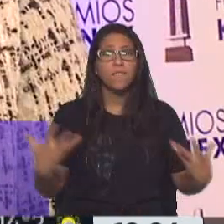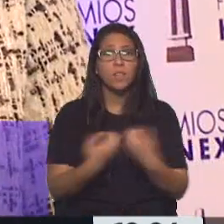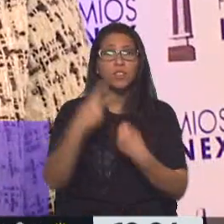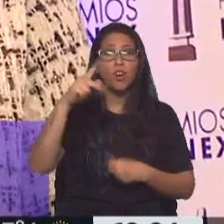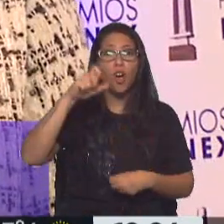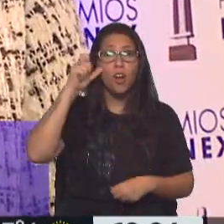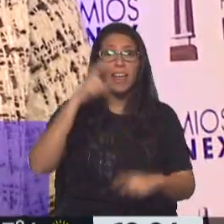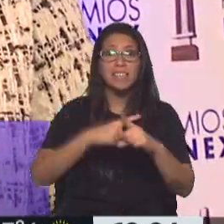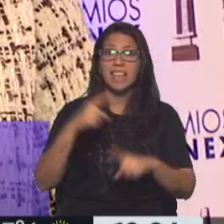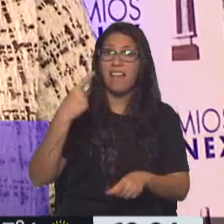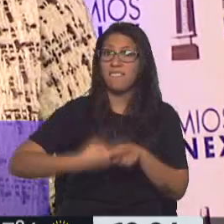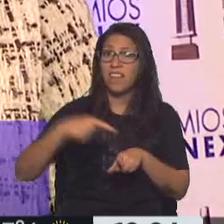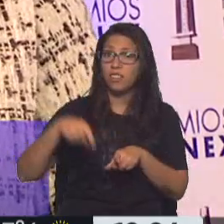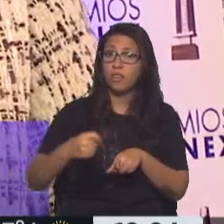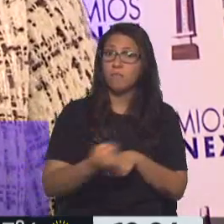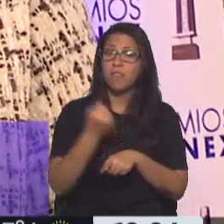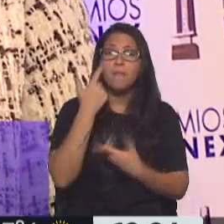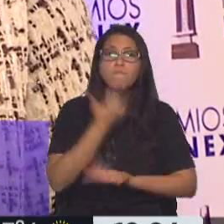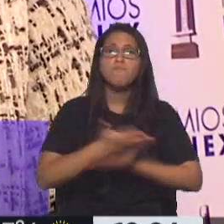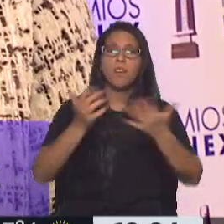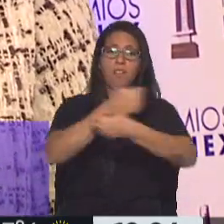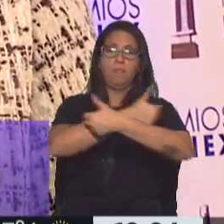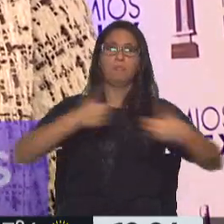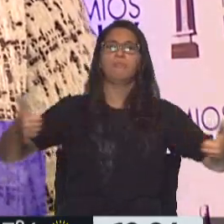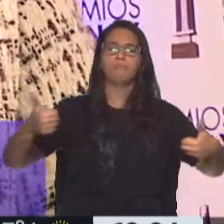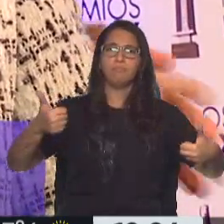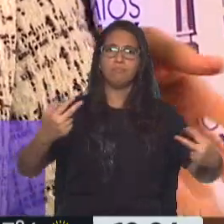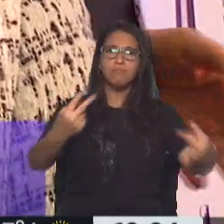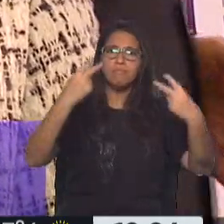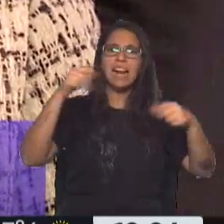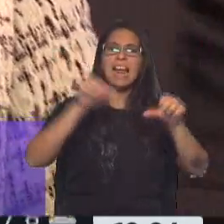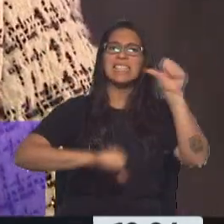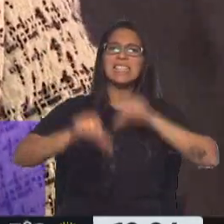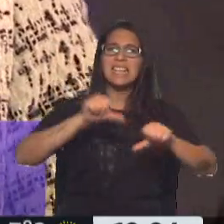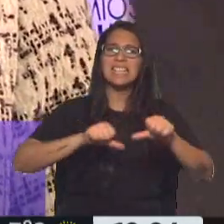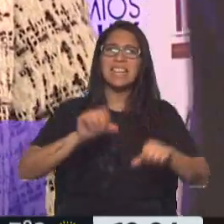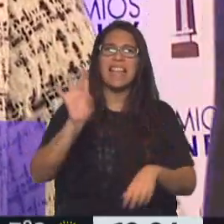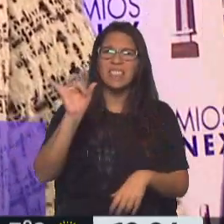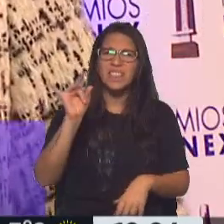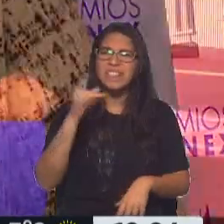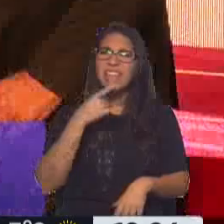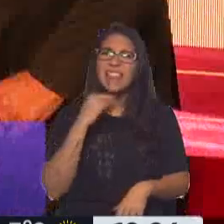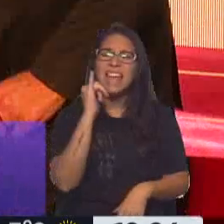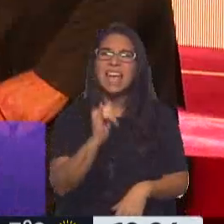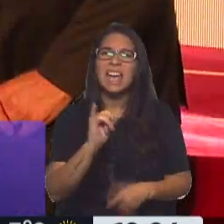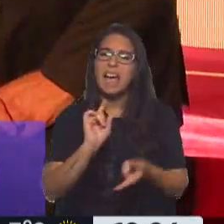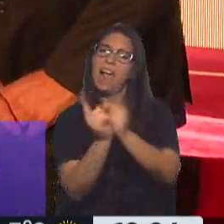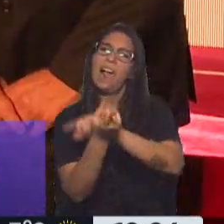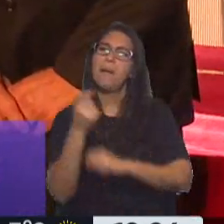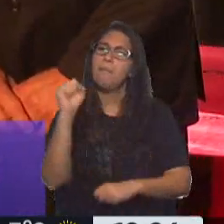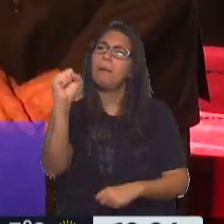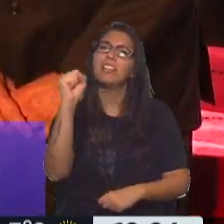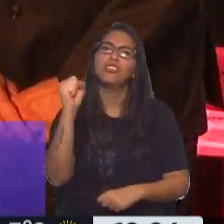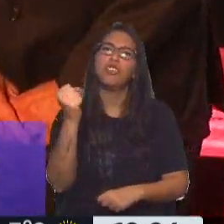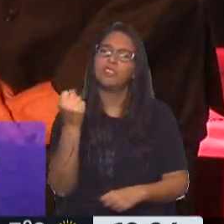haga estos eventos y ponga el escenario la ciencia que es tan importante tan difícil de traducir en pesos muy